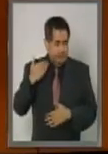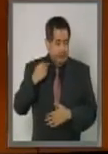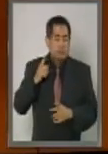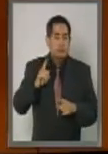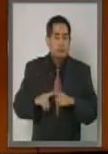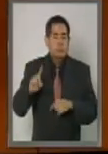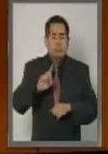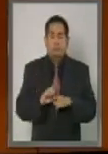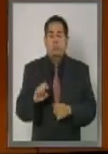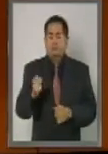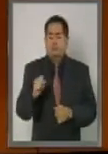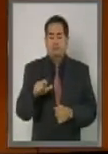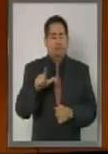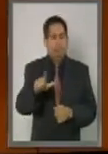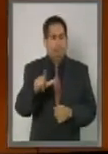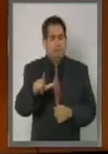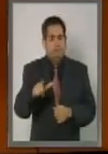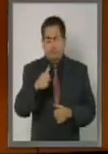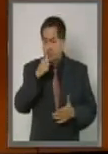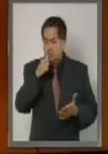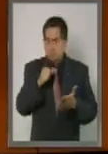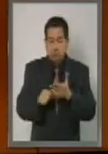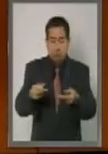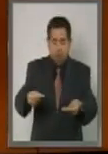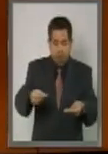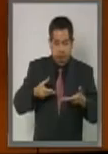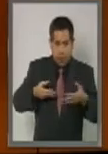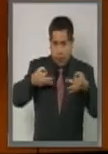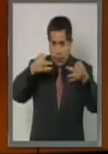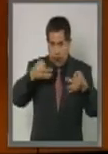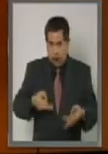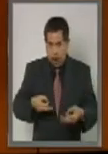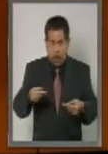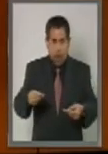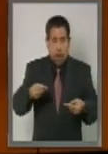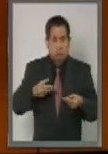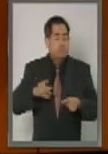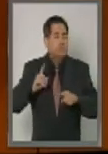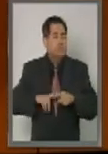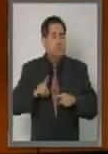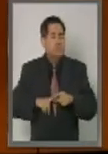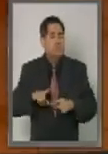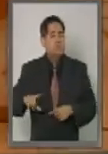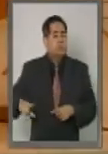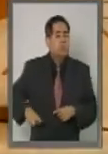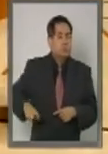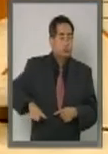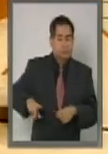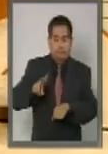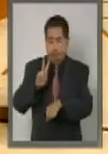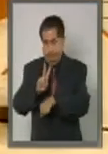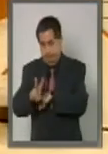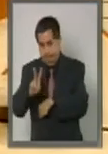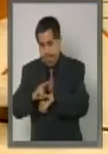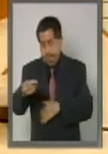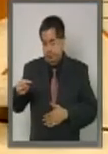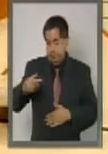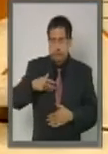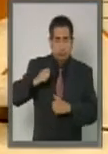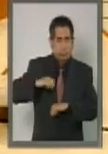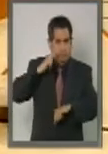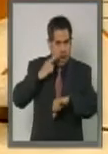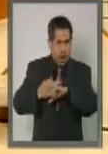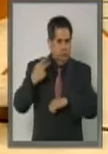el 17 de septiembre, recibimos una comunicación formal, tanto del gobierno de Venezuela por conducto de su